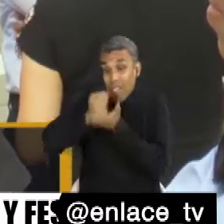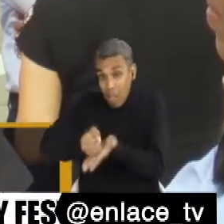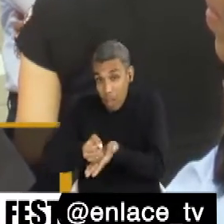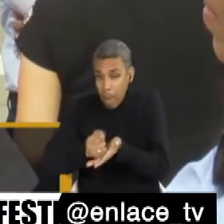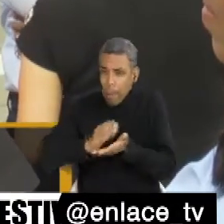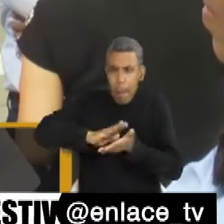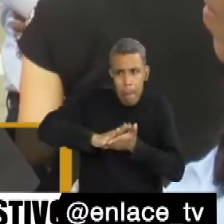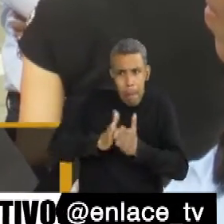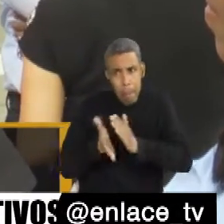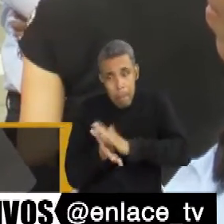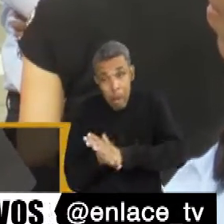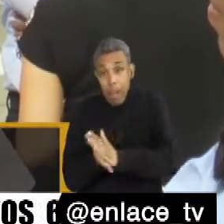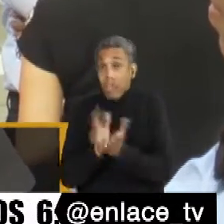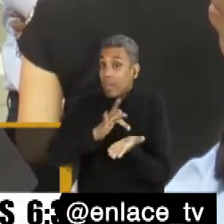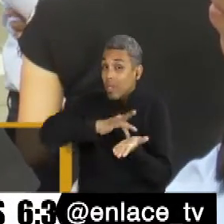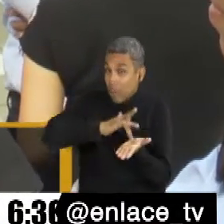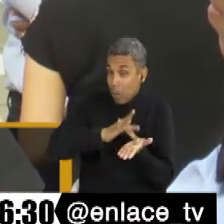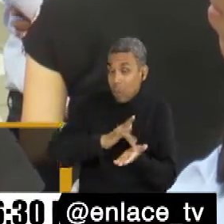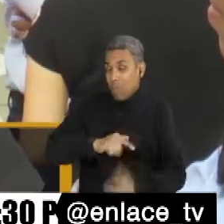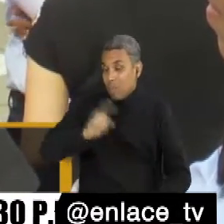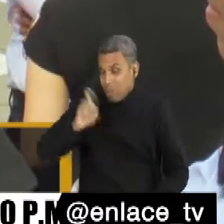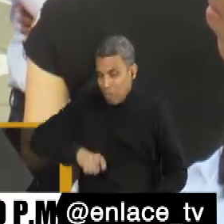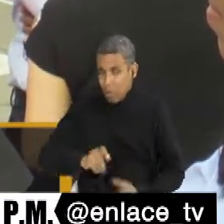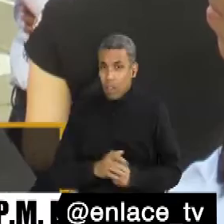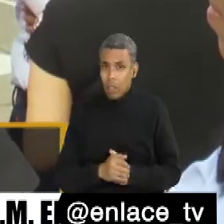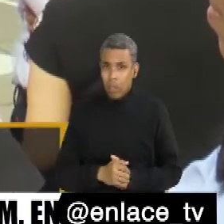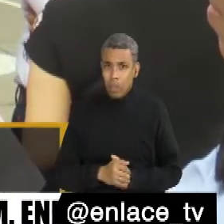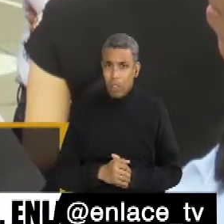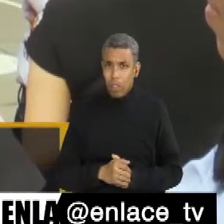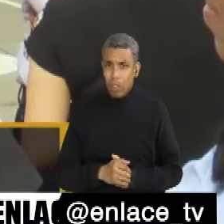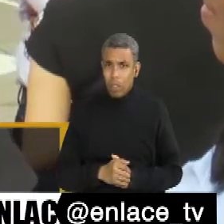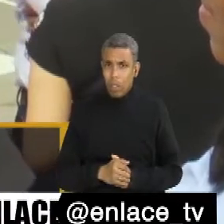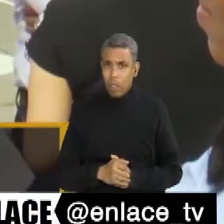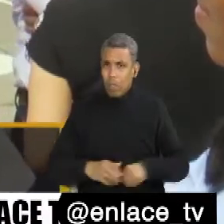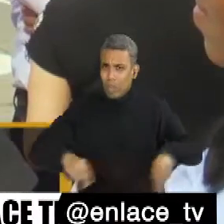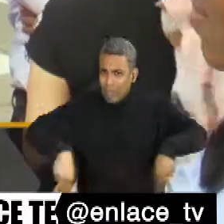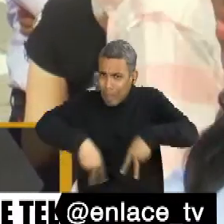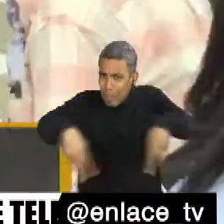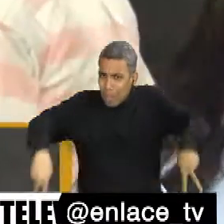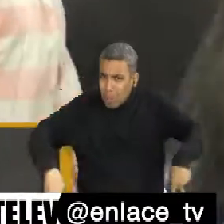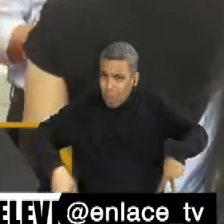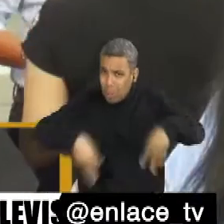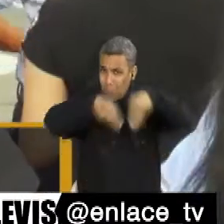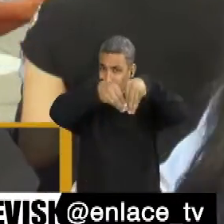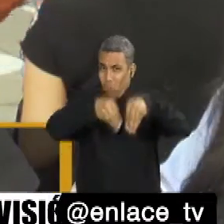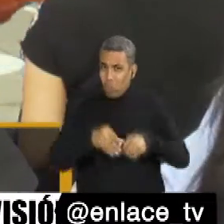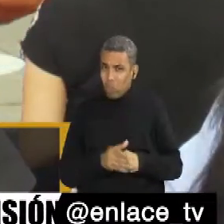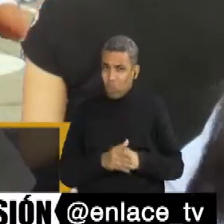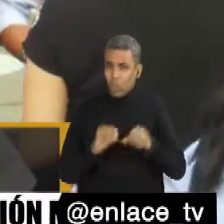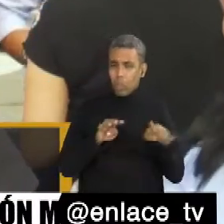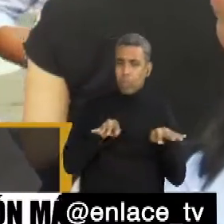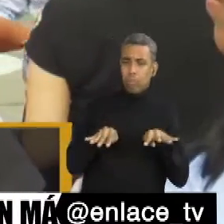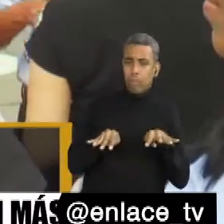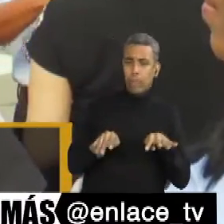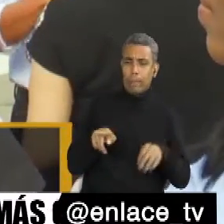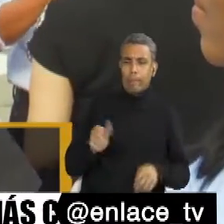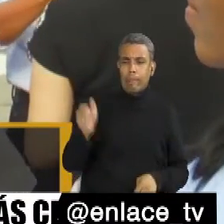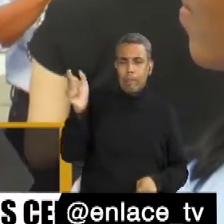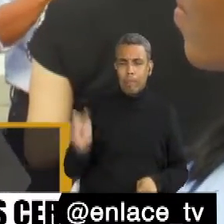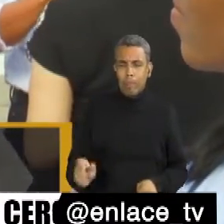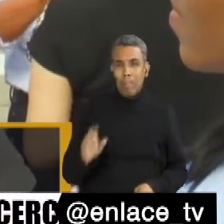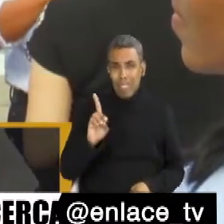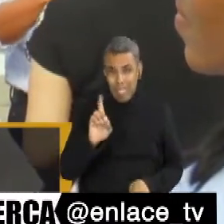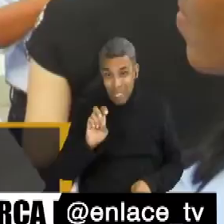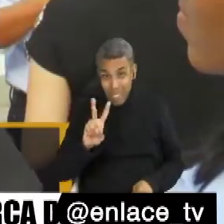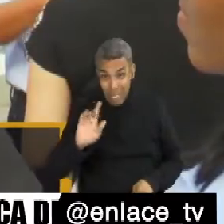que debe ser la reivindicación total de David Ravelo, para que toda la sociedad colombiana, para que el mundo sepa que David Ravelo fue un defensor de derechos humanos que